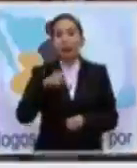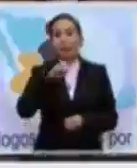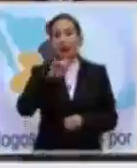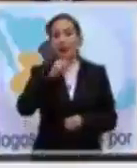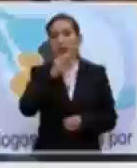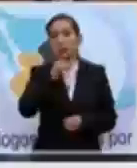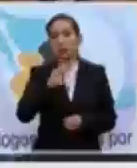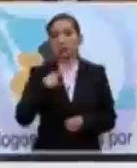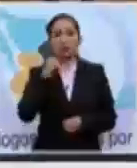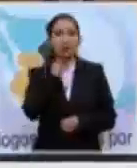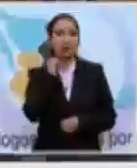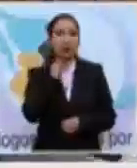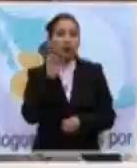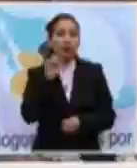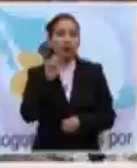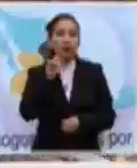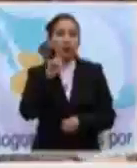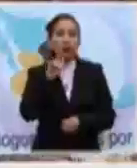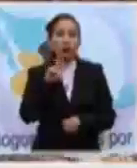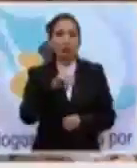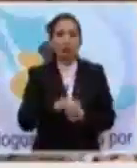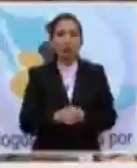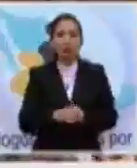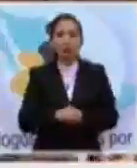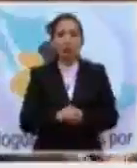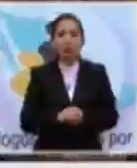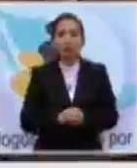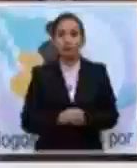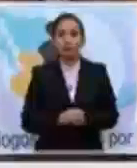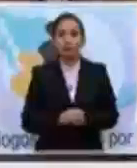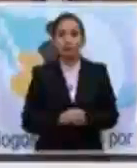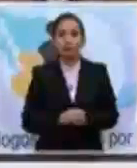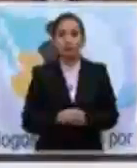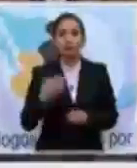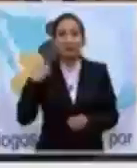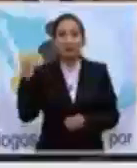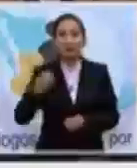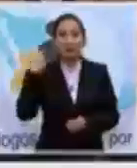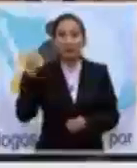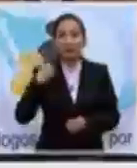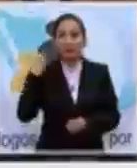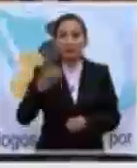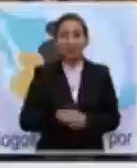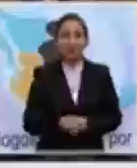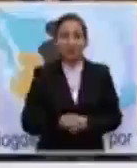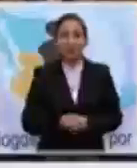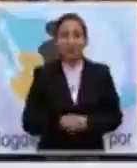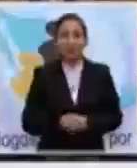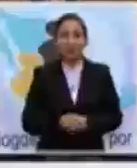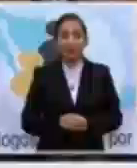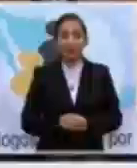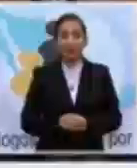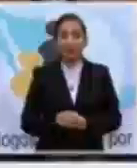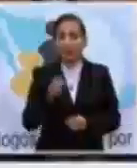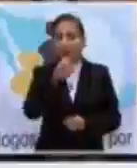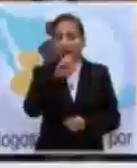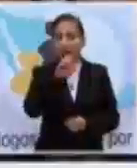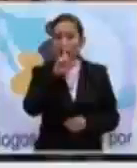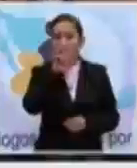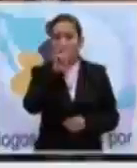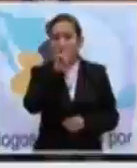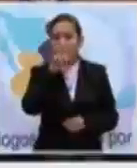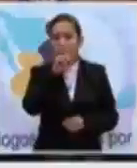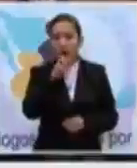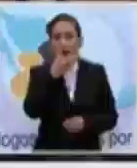Chávez y el senador Fernando Mayans Naval, asimismo a los ponentes, al doctor Javier Lozano